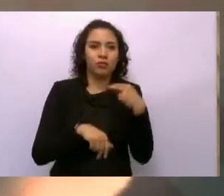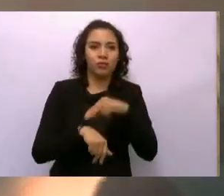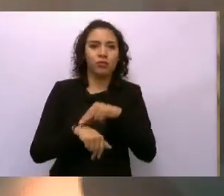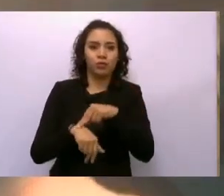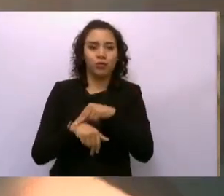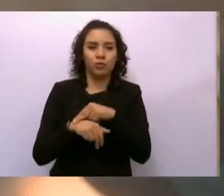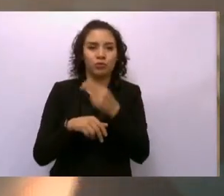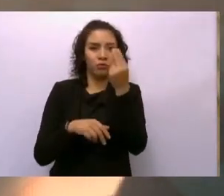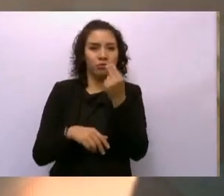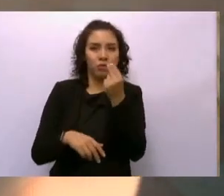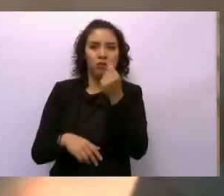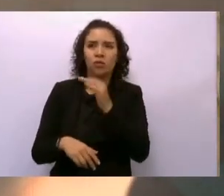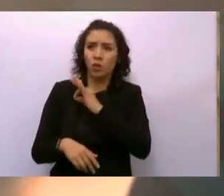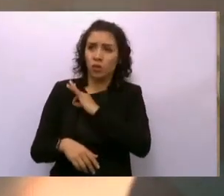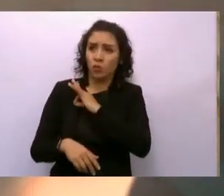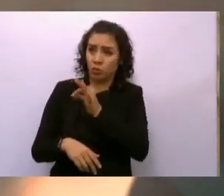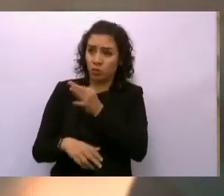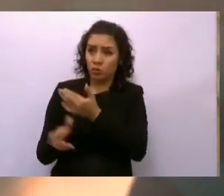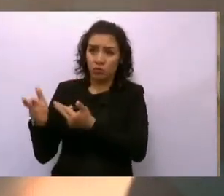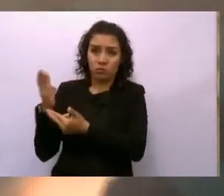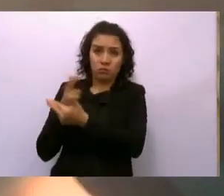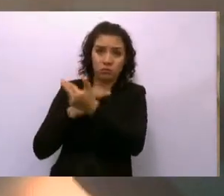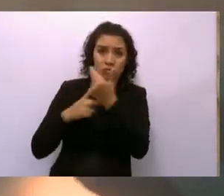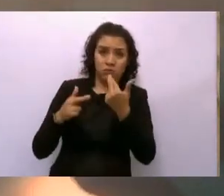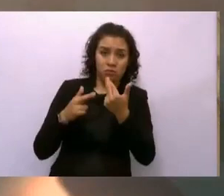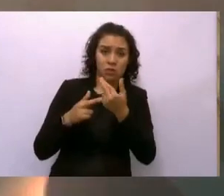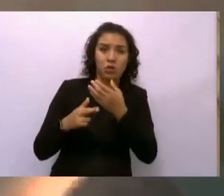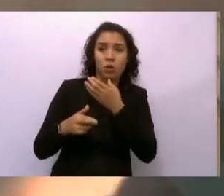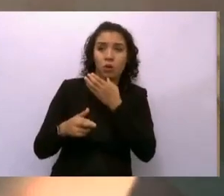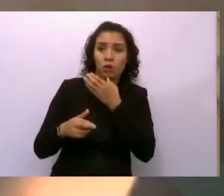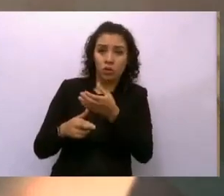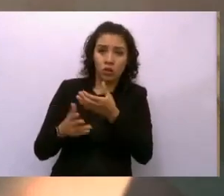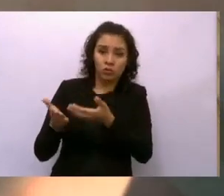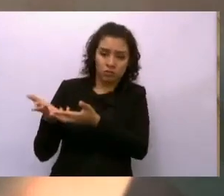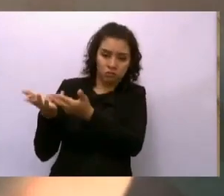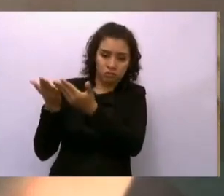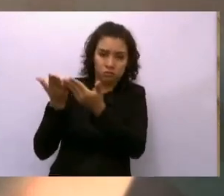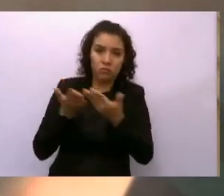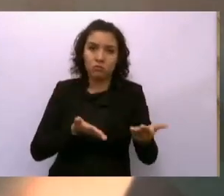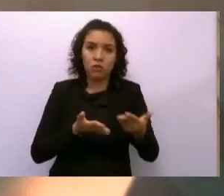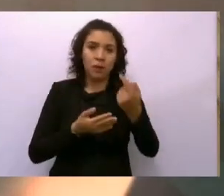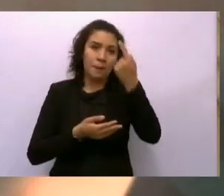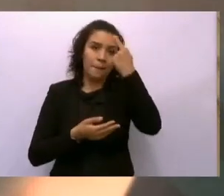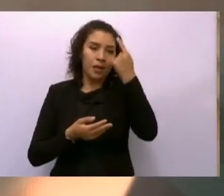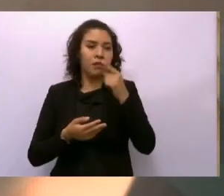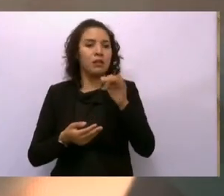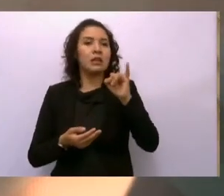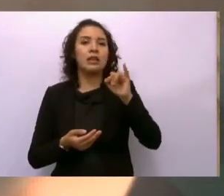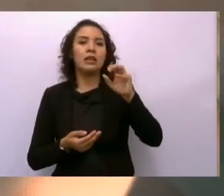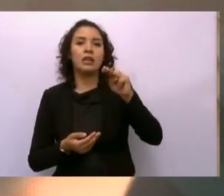que puedan ser contratados en este sistema IMSS Bienestar.